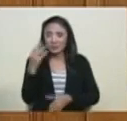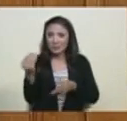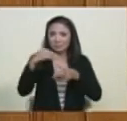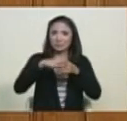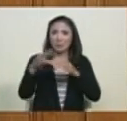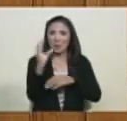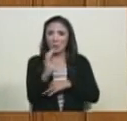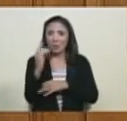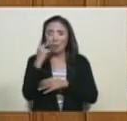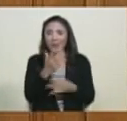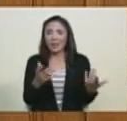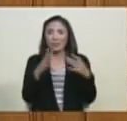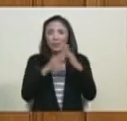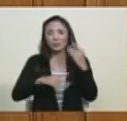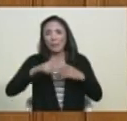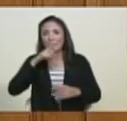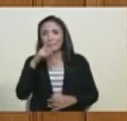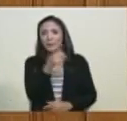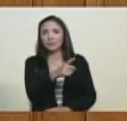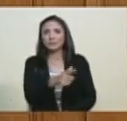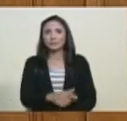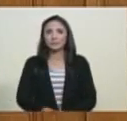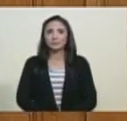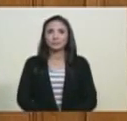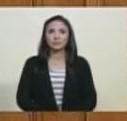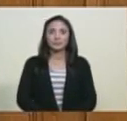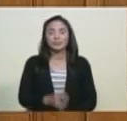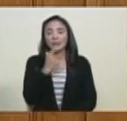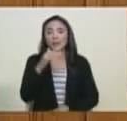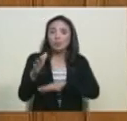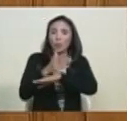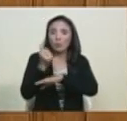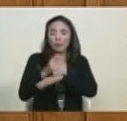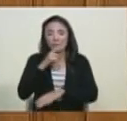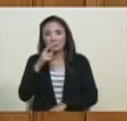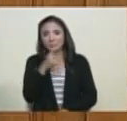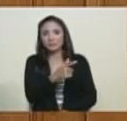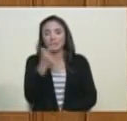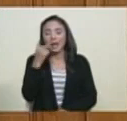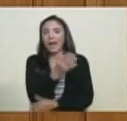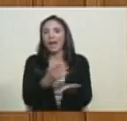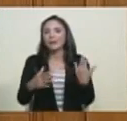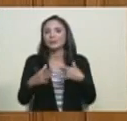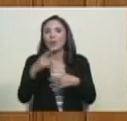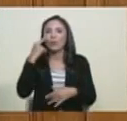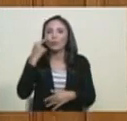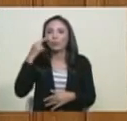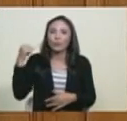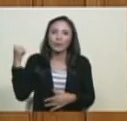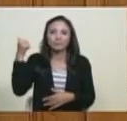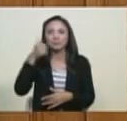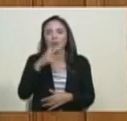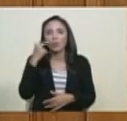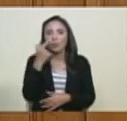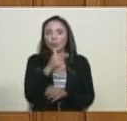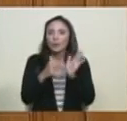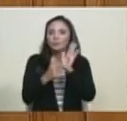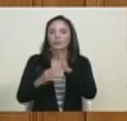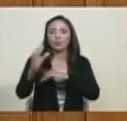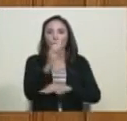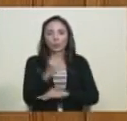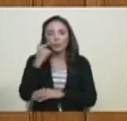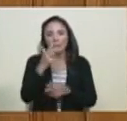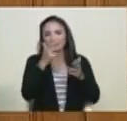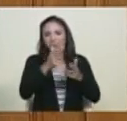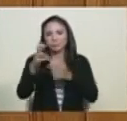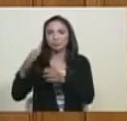llene de la maldad del crimen político típico de la oligarquía colombiana que ha asesinado a todos